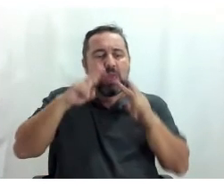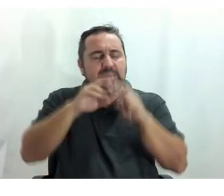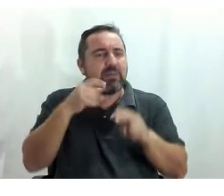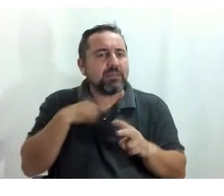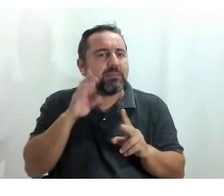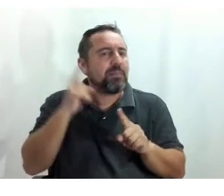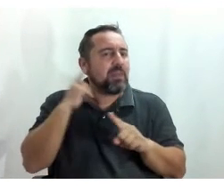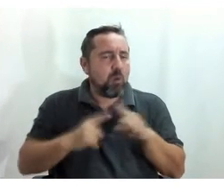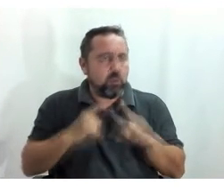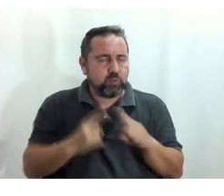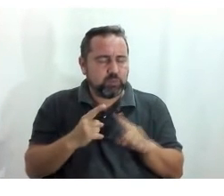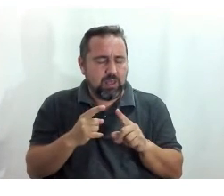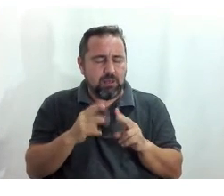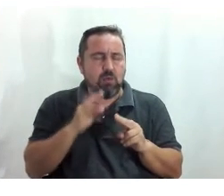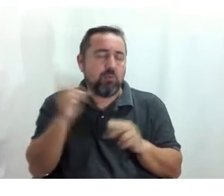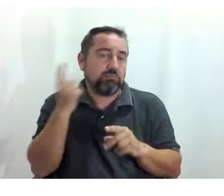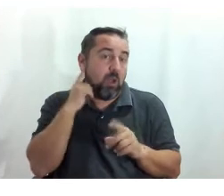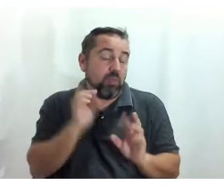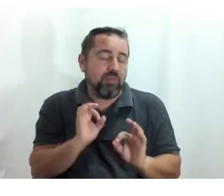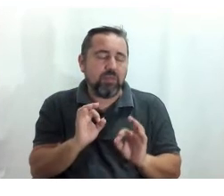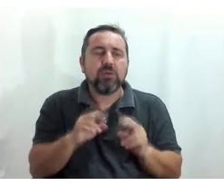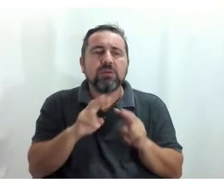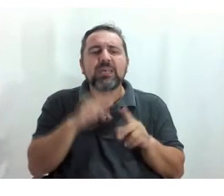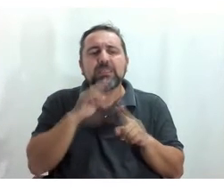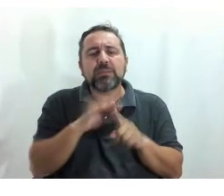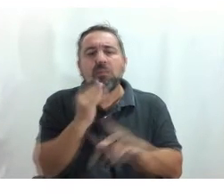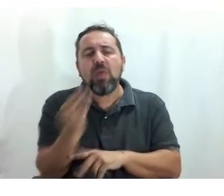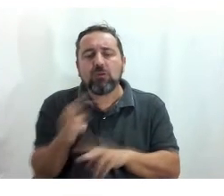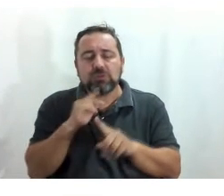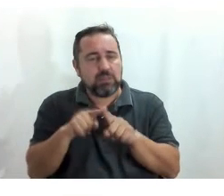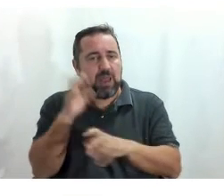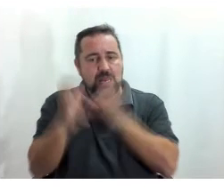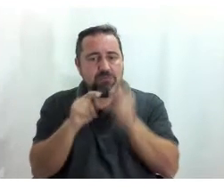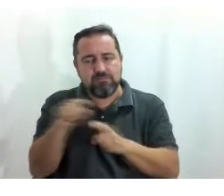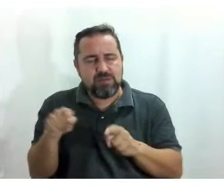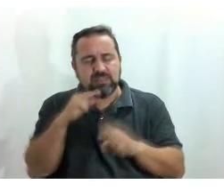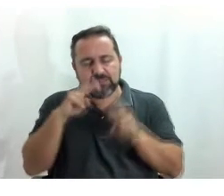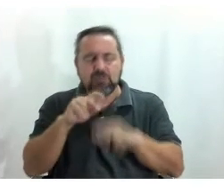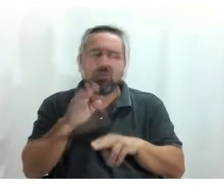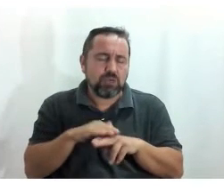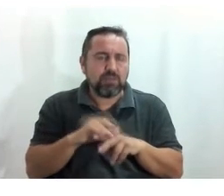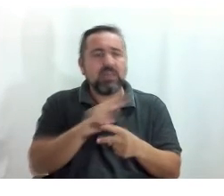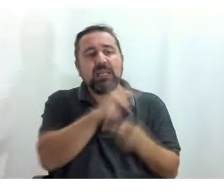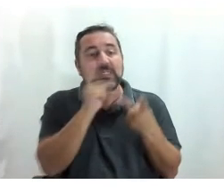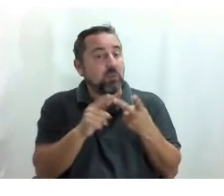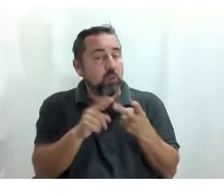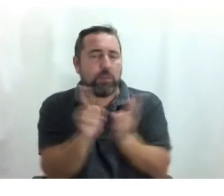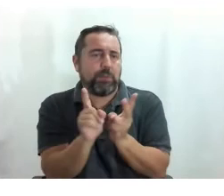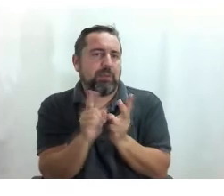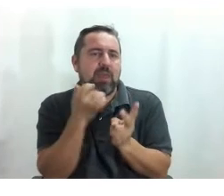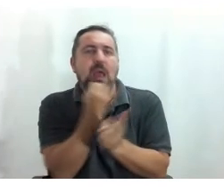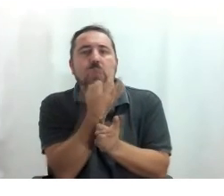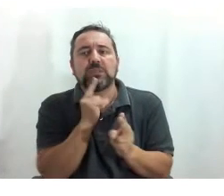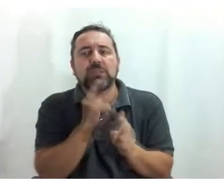en hipoacusia, y la importancia del uso de modelos animales en esta investigación. En la segunda parte presentaré brevemente algunos de